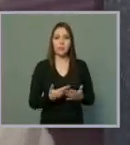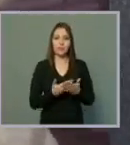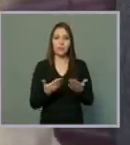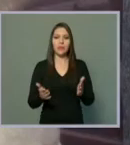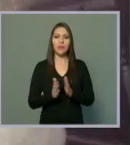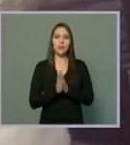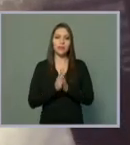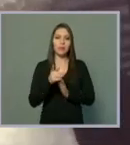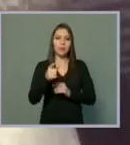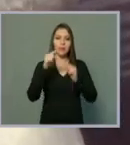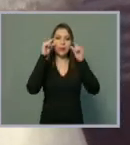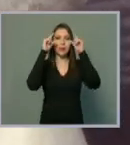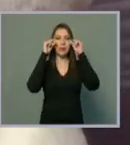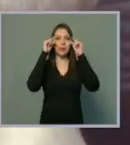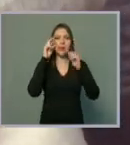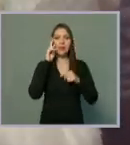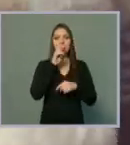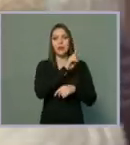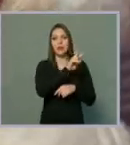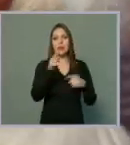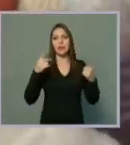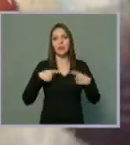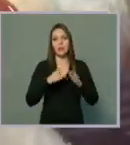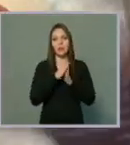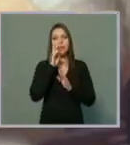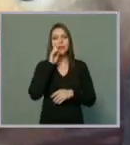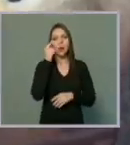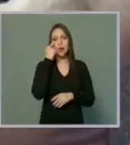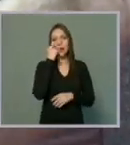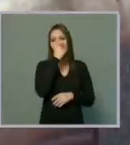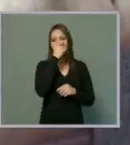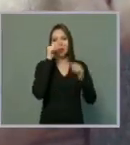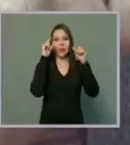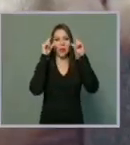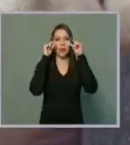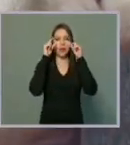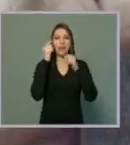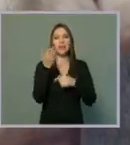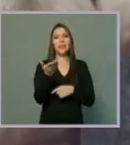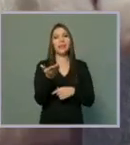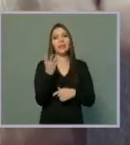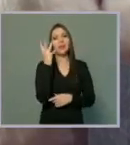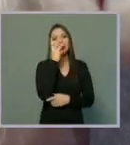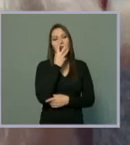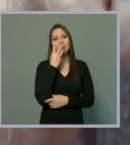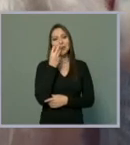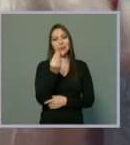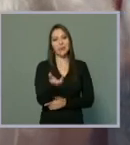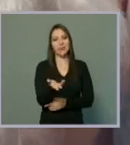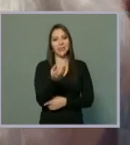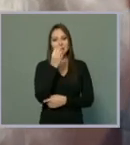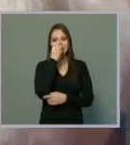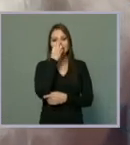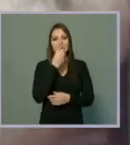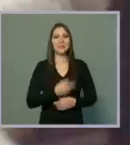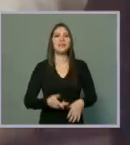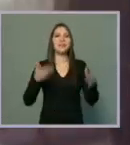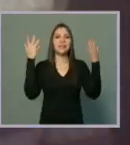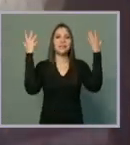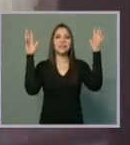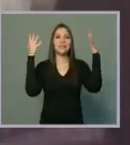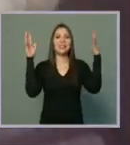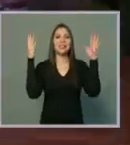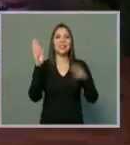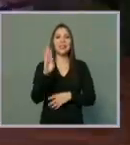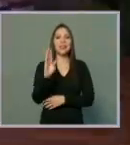unos ojitos a la gente. Miren los ojitos de Bolo. Unos ojitos. ¡Ah! El aplauso para Bolo, que continúa